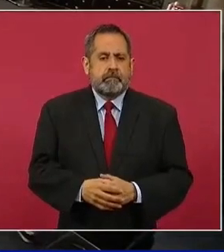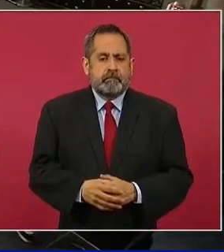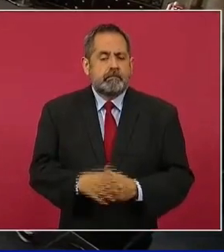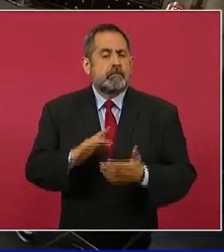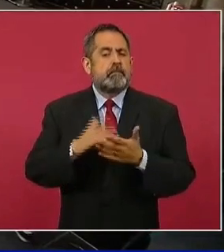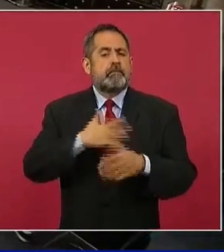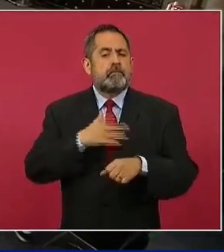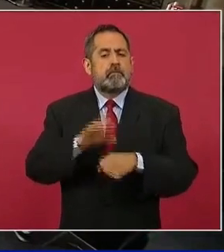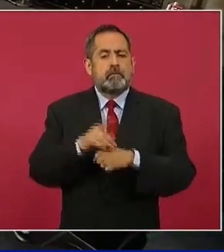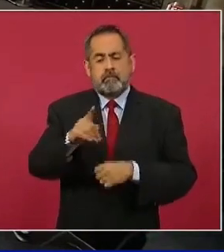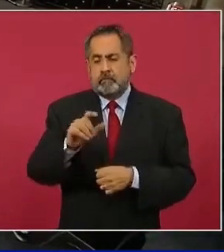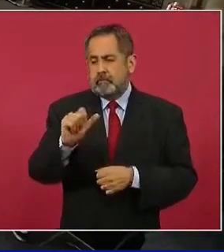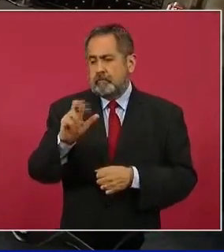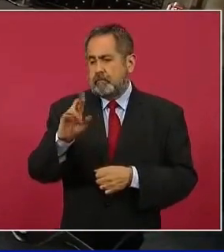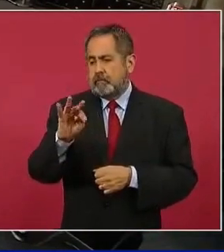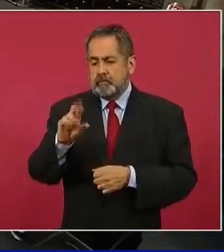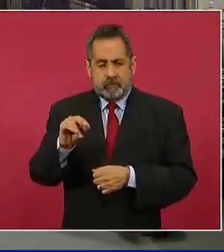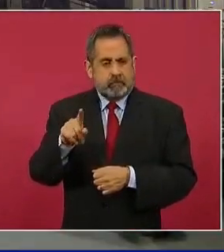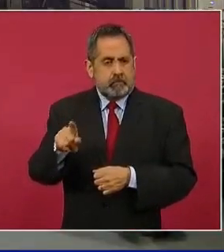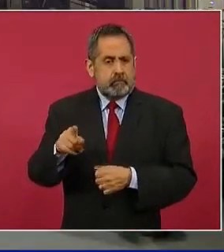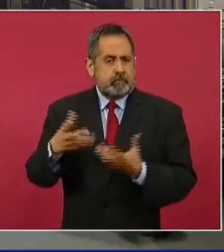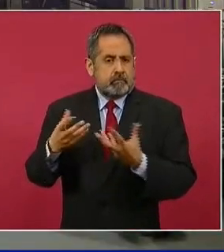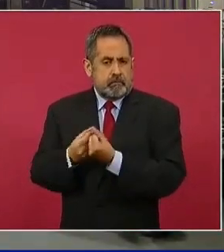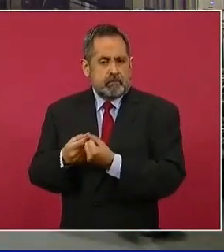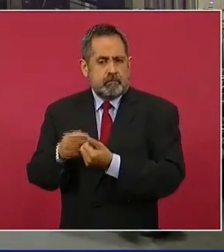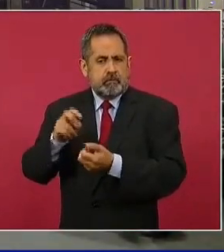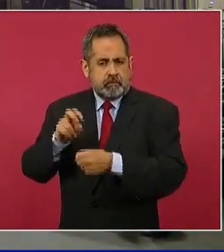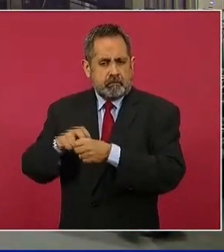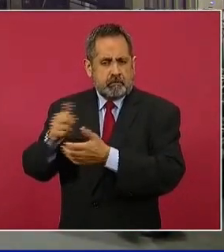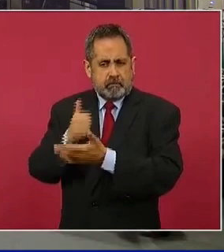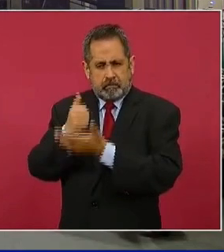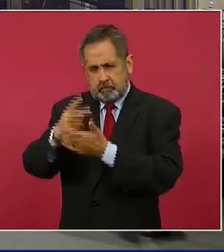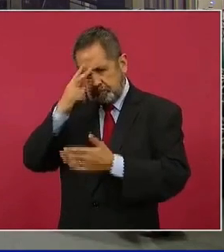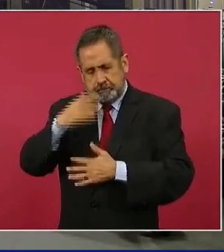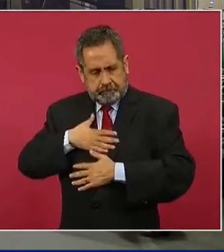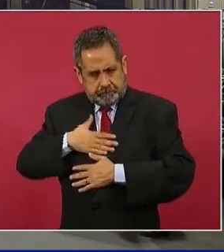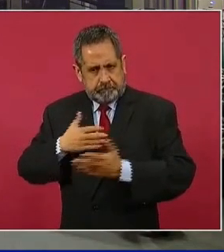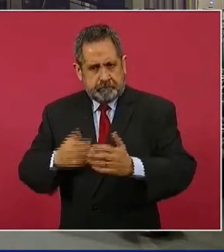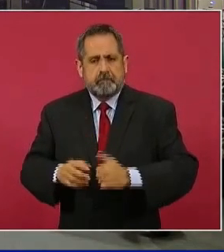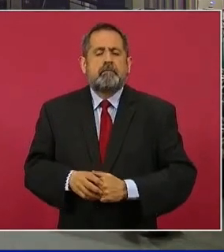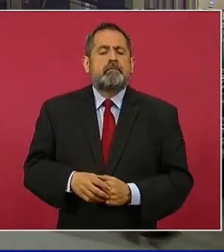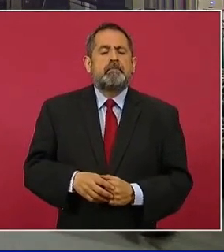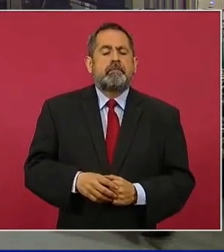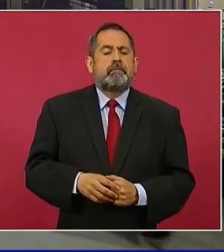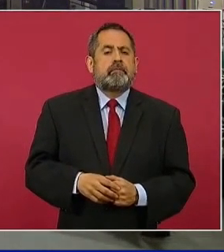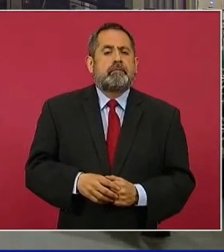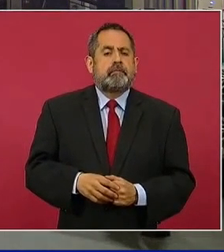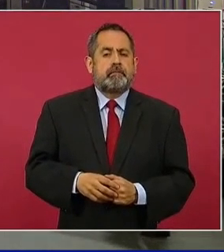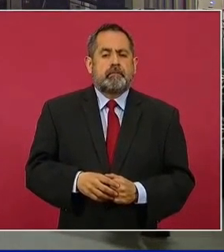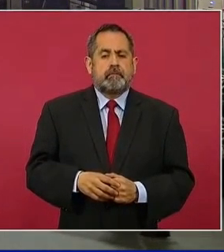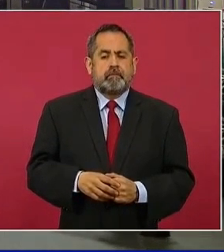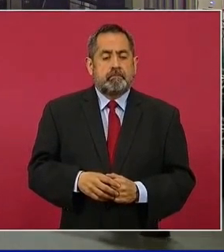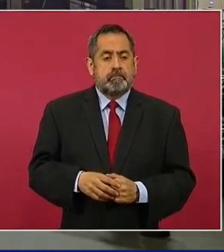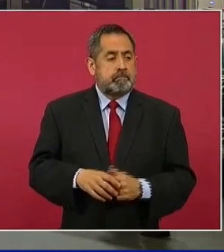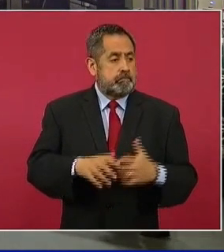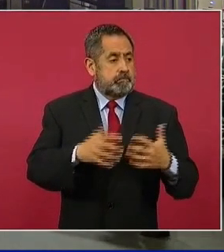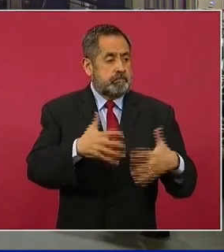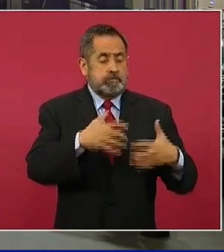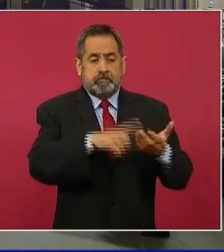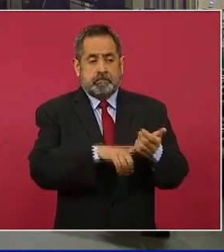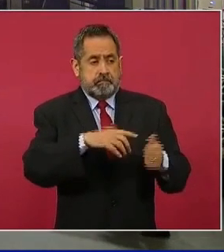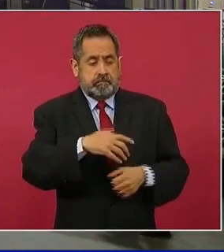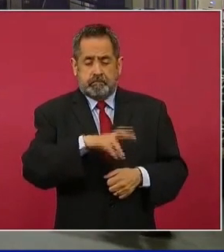Buenos días, secretario. Arturo Pavón, corresponsal de Chapucero Network en la Ciudad de México. Pues en las empresas privadas